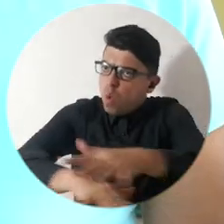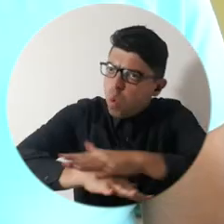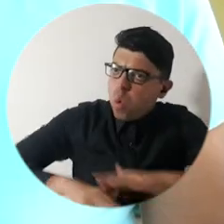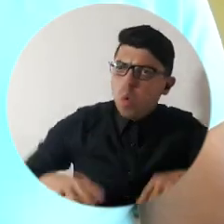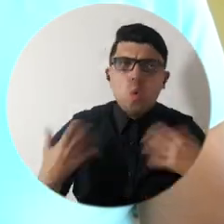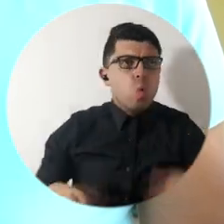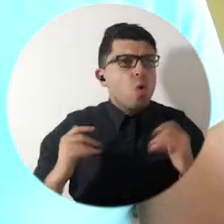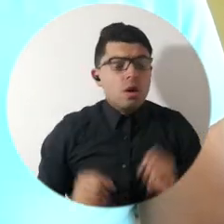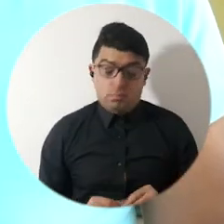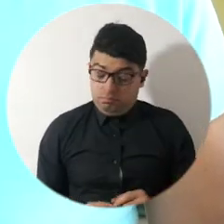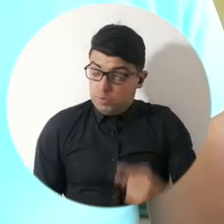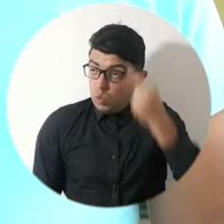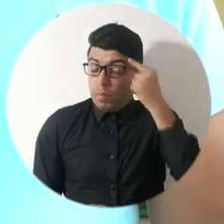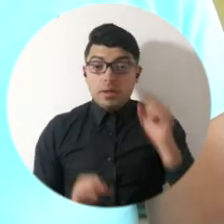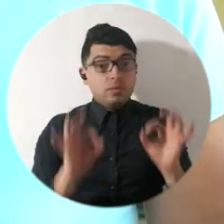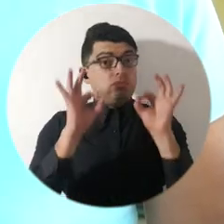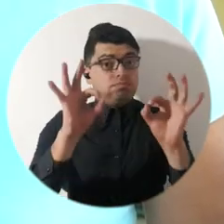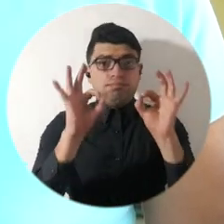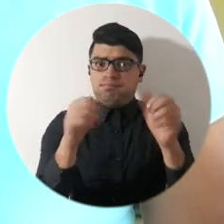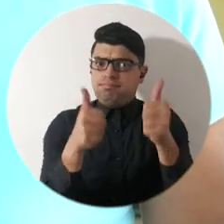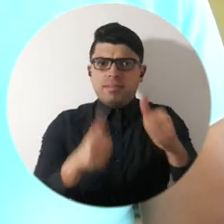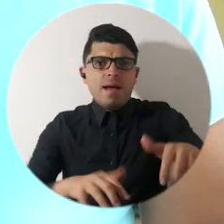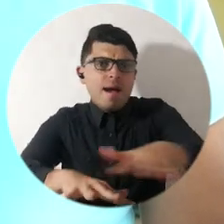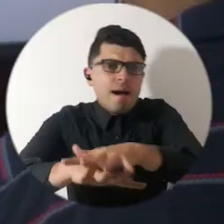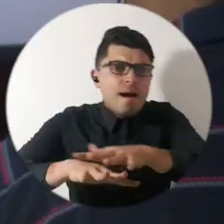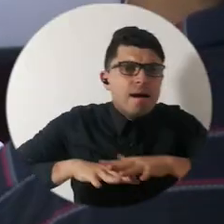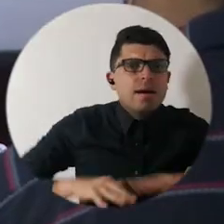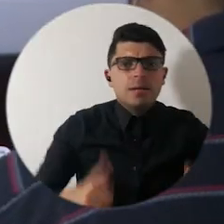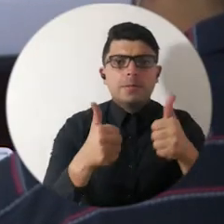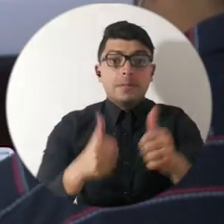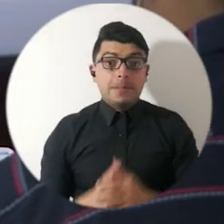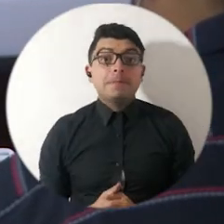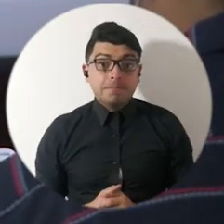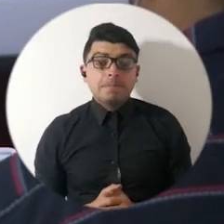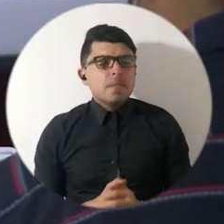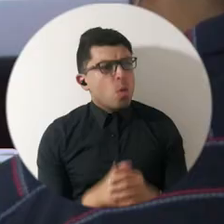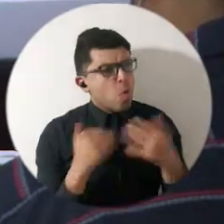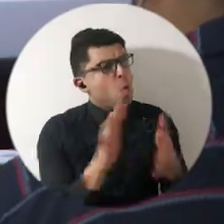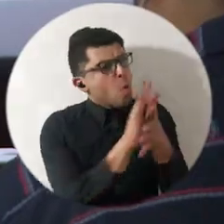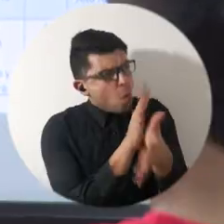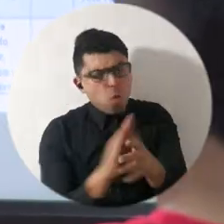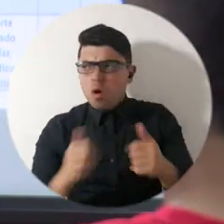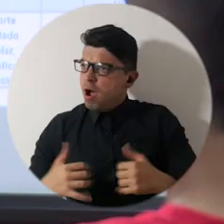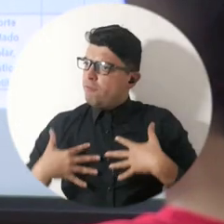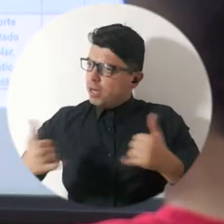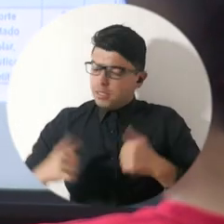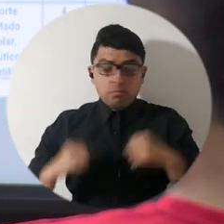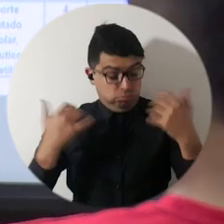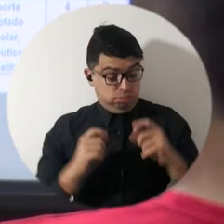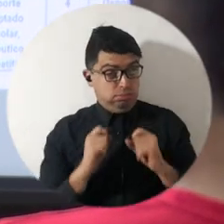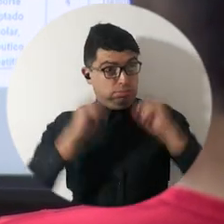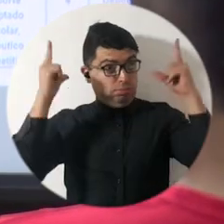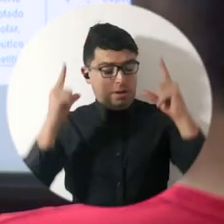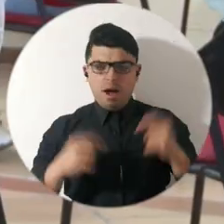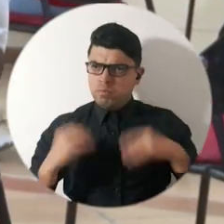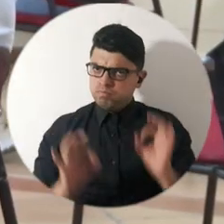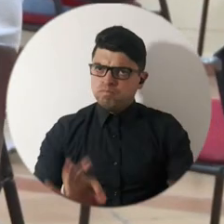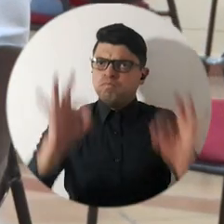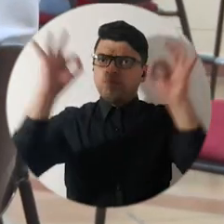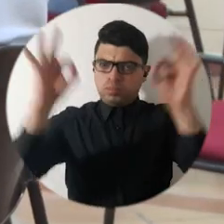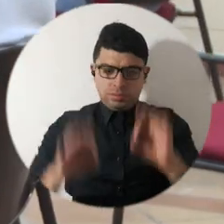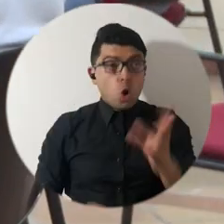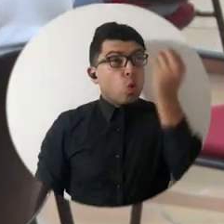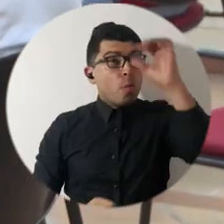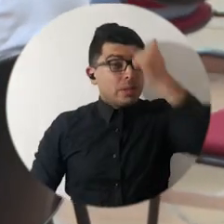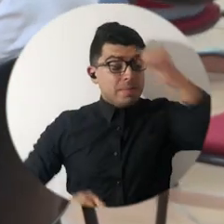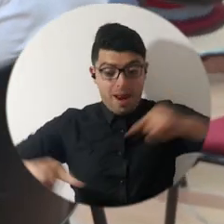parece que ha quedado muy bien el campus. Con expresiones de felicidad y asombro por la magnificencia de la alma mater y los